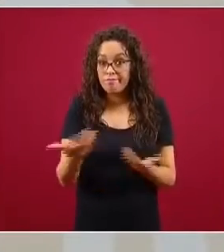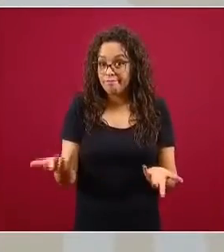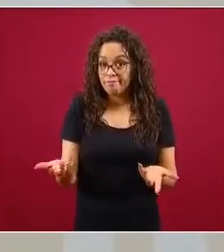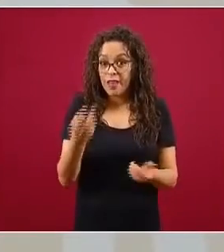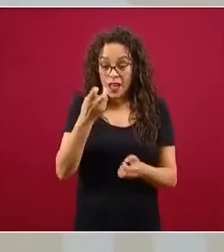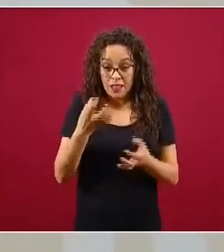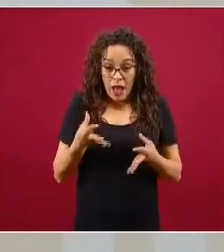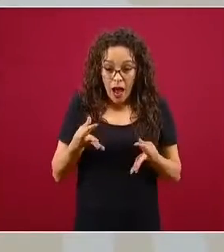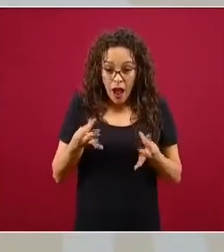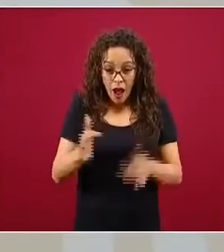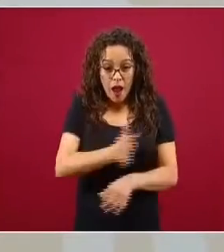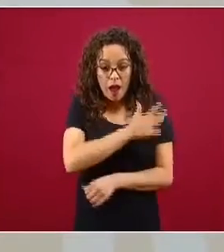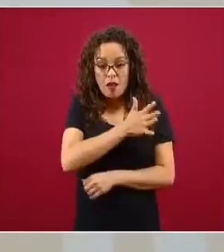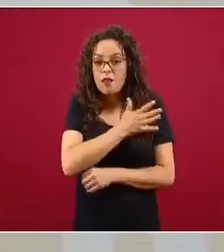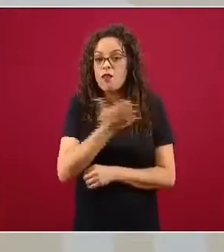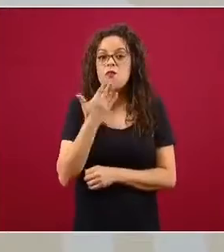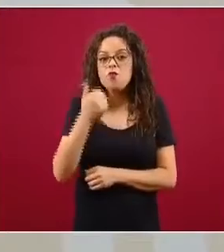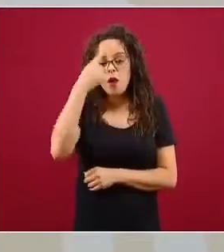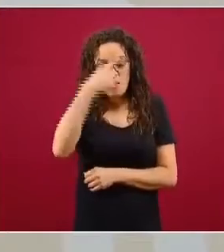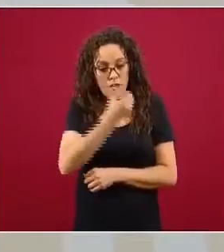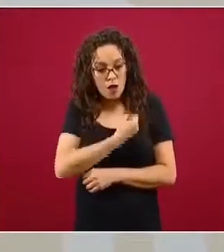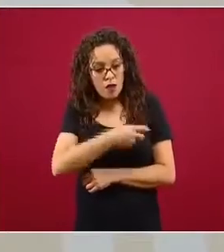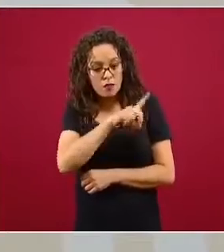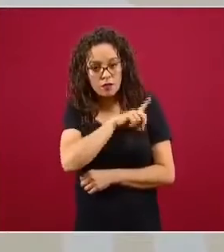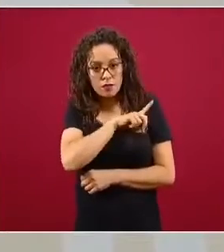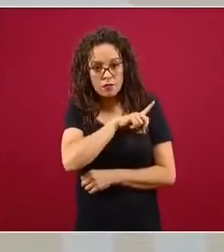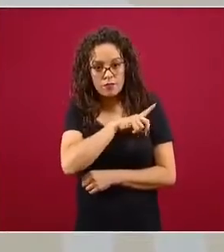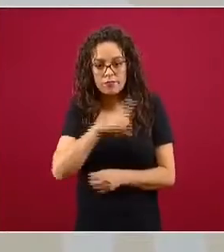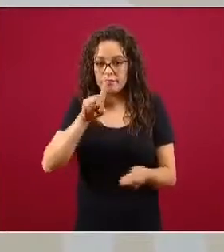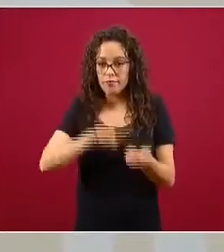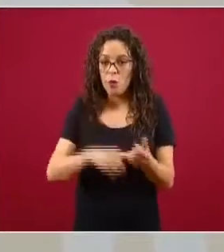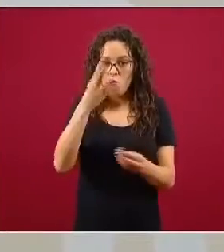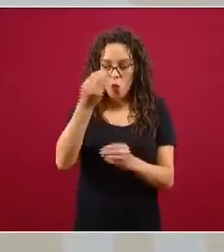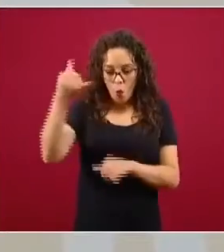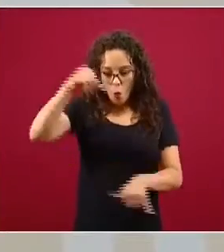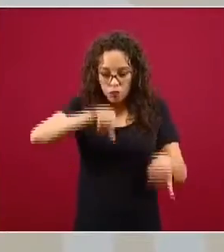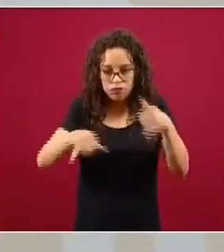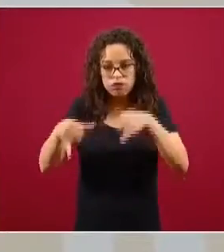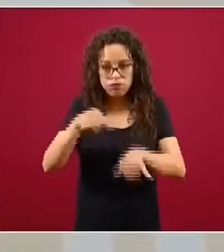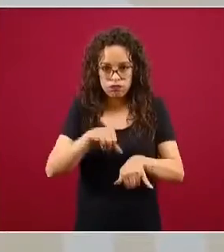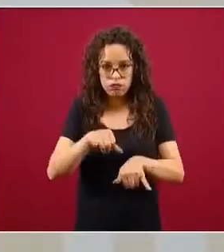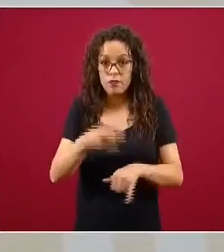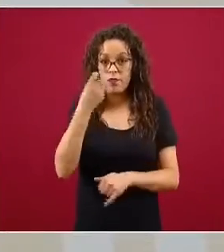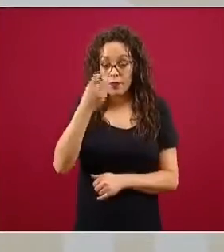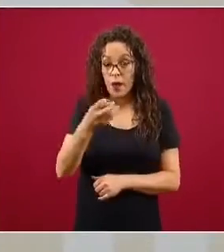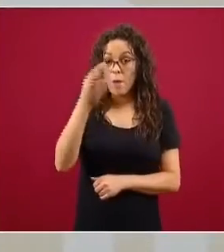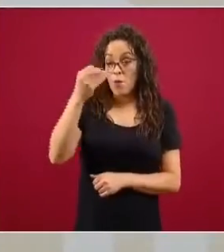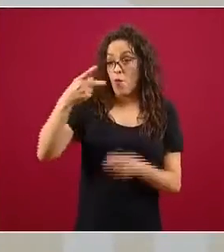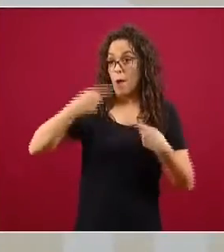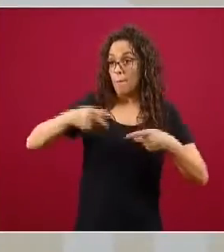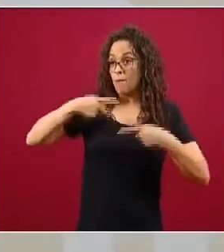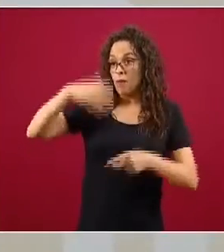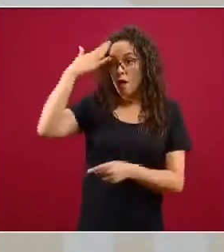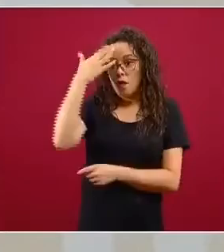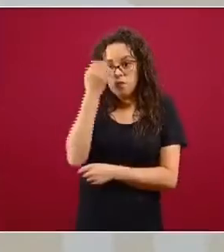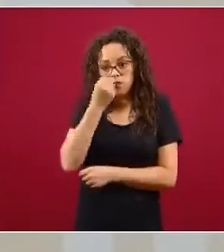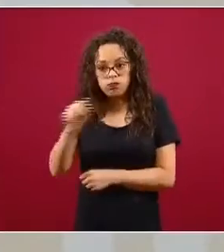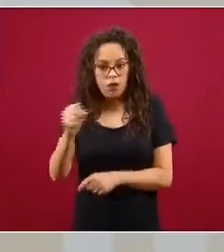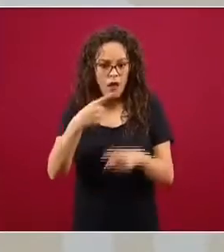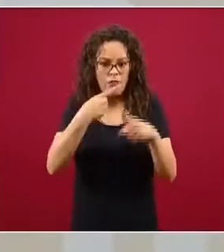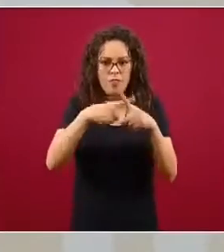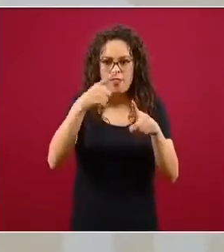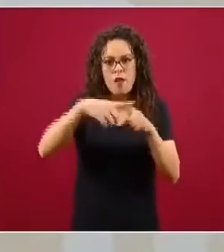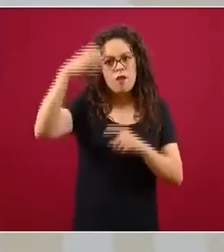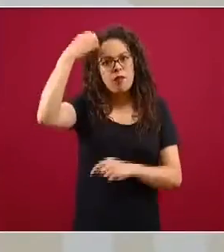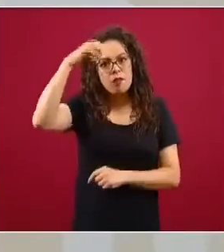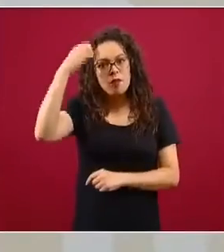el motor fundamental de esta grave epidemia, que ha sido reconocida por expertas y expertos de múltiples campos, de